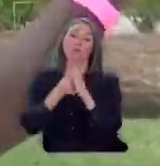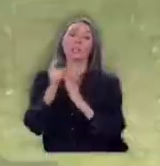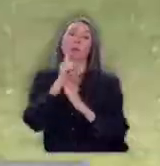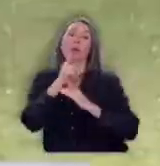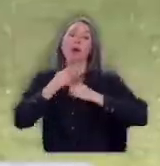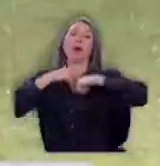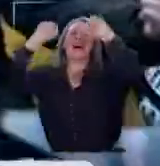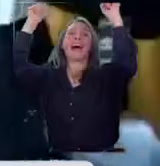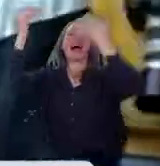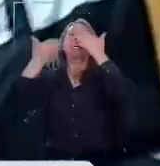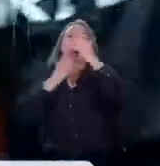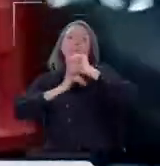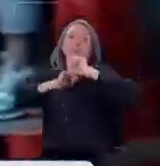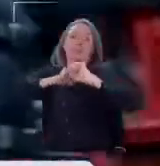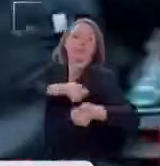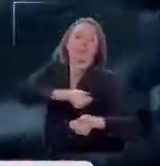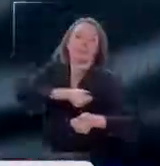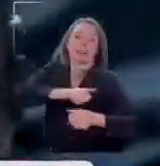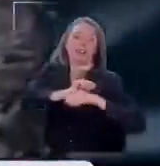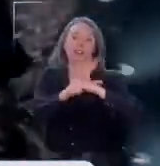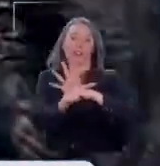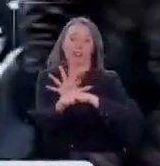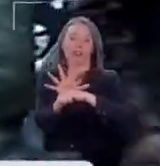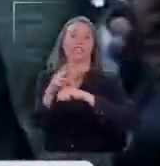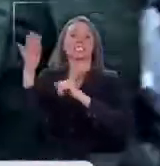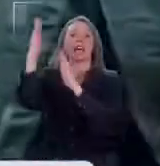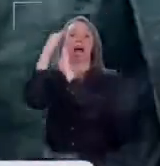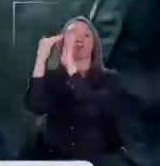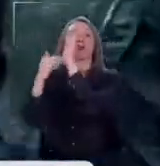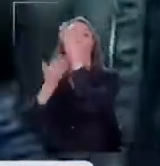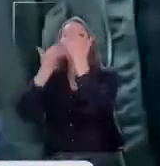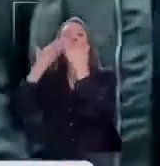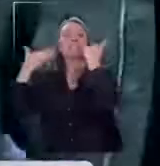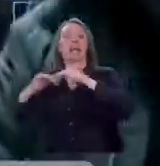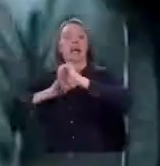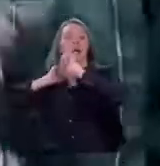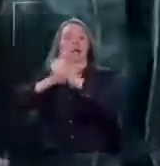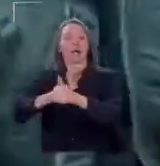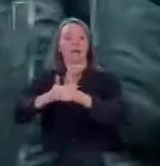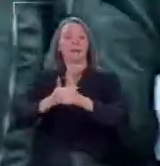la victoria contra el covid-19 que ha coreado la oceánica Nueva